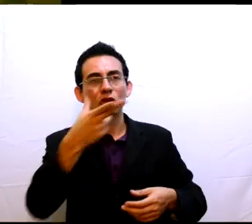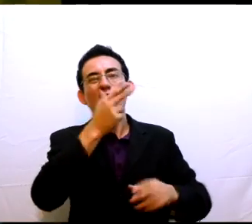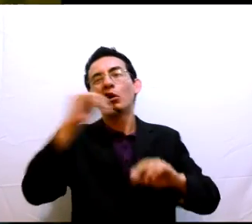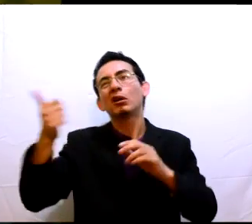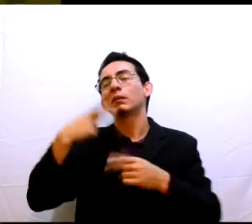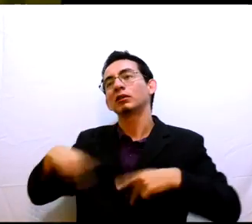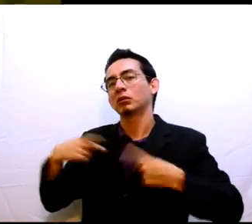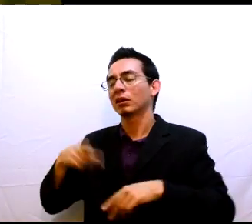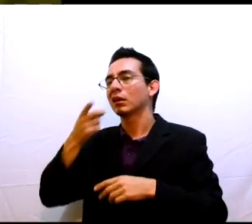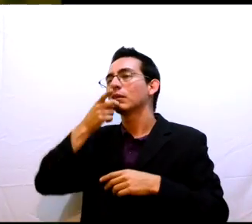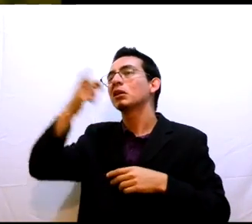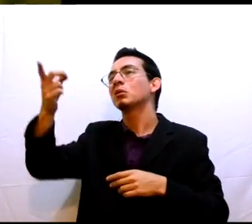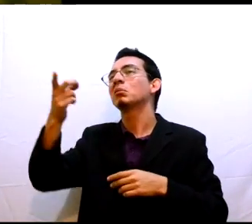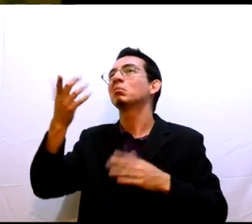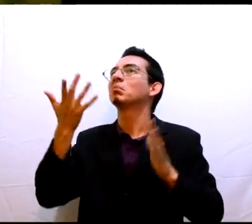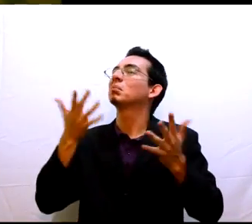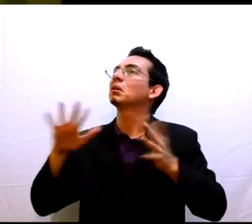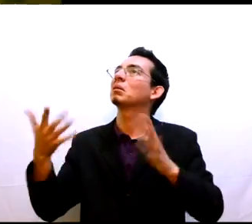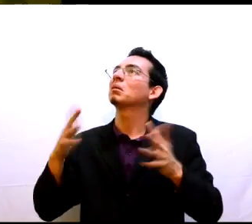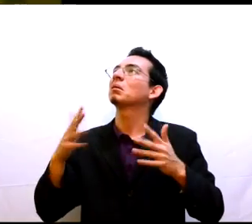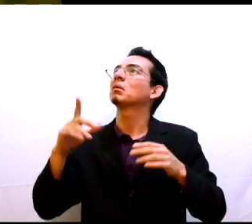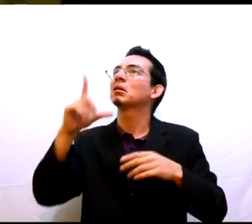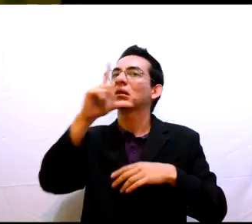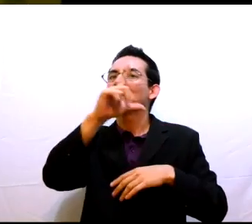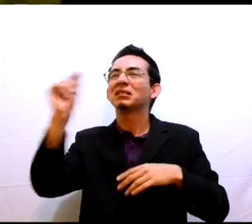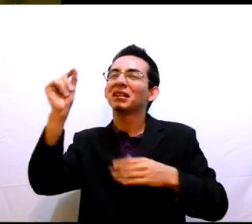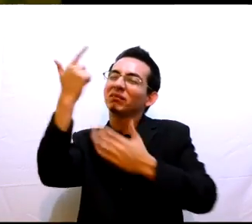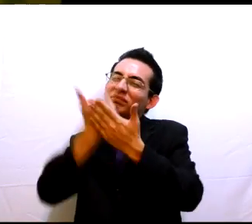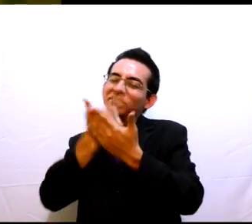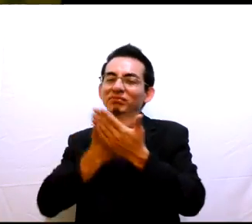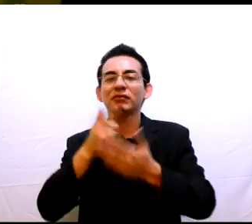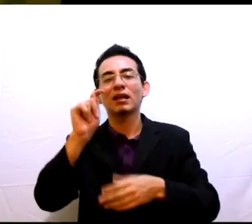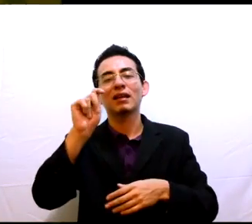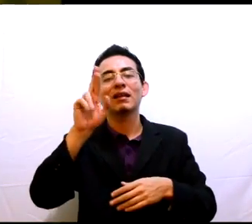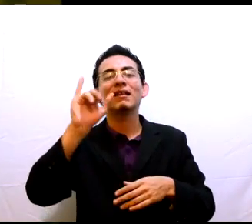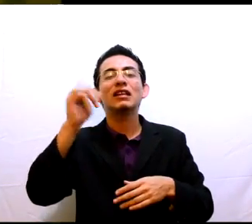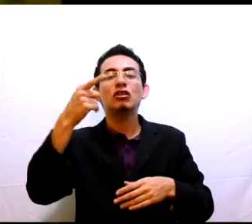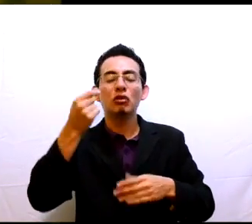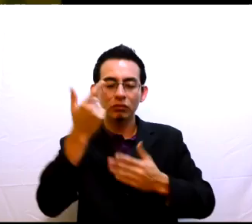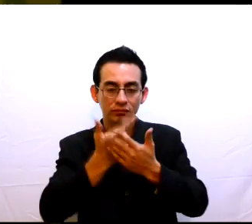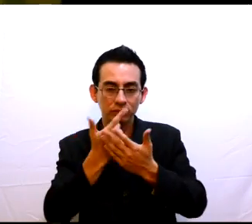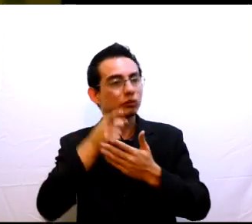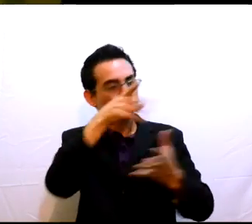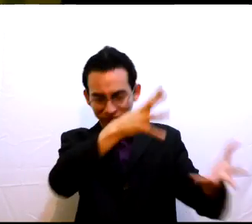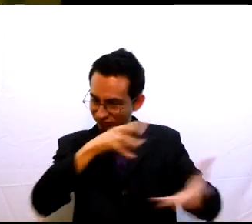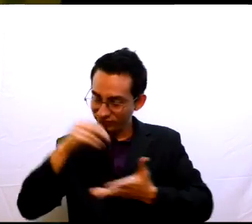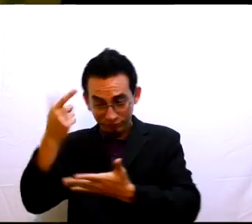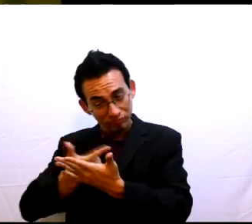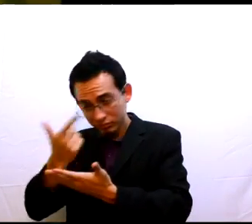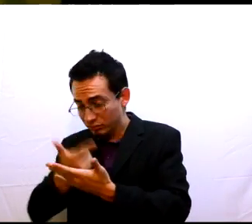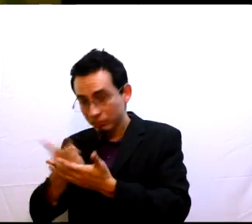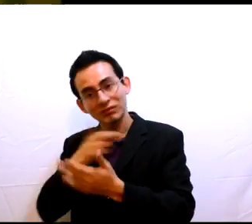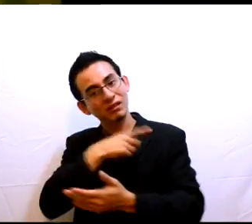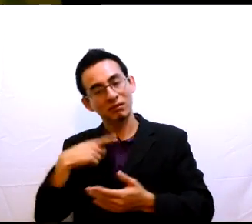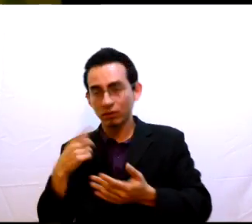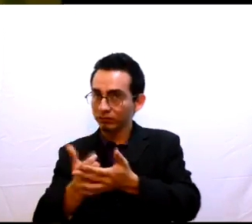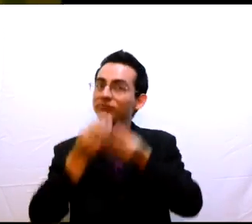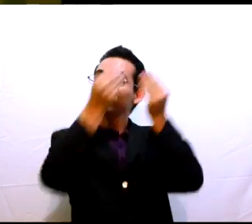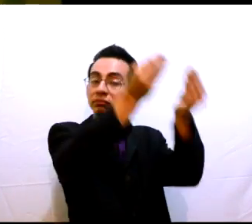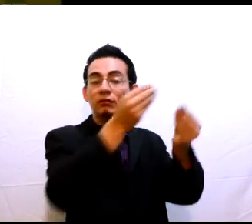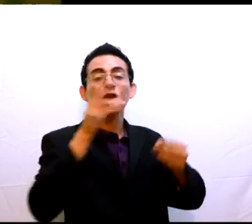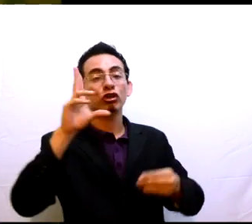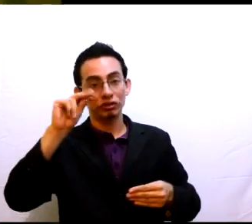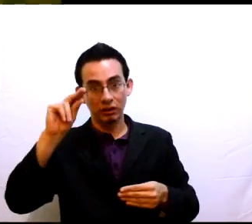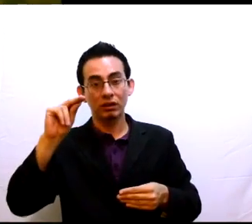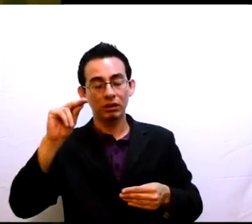él dijo si 100 medidas de trigo él dijo toma tu cuenta y escribe 80 y alabó el